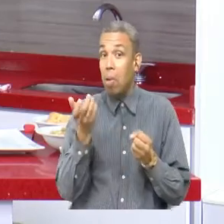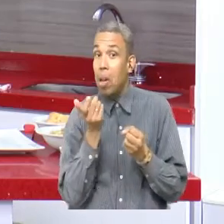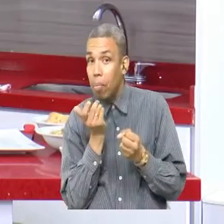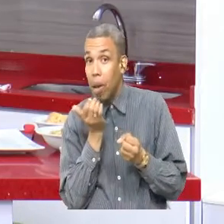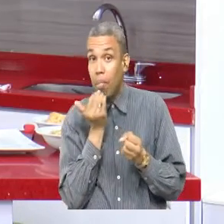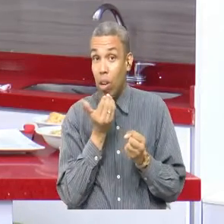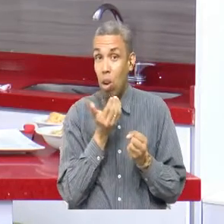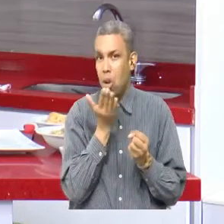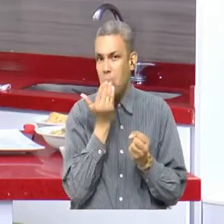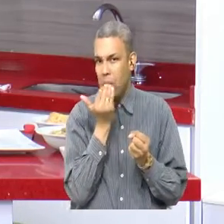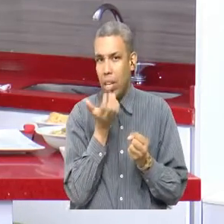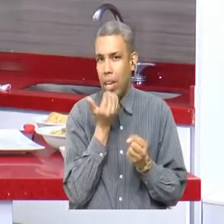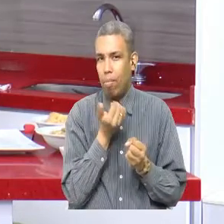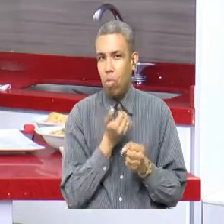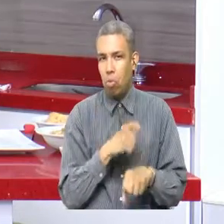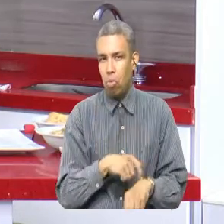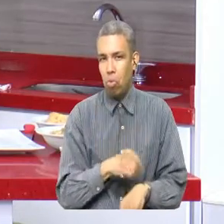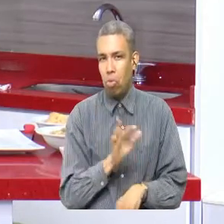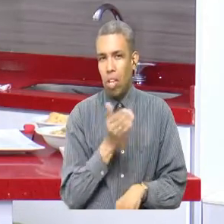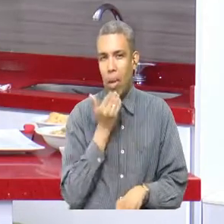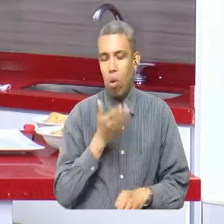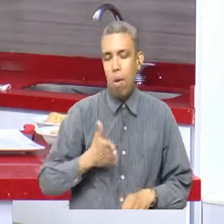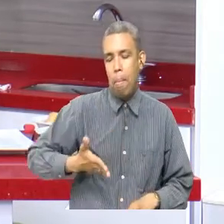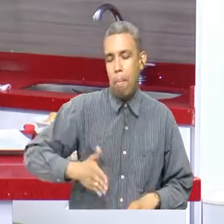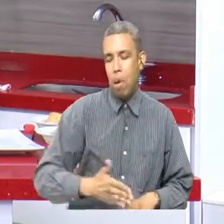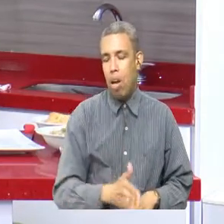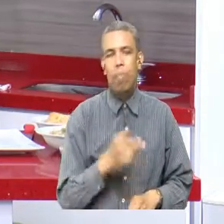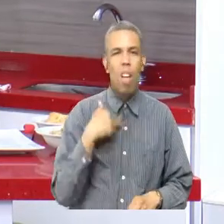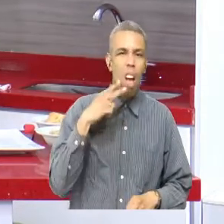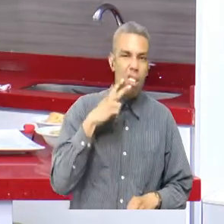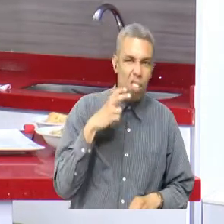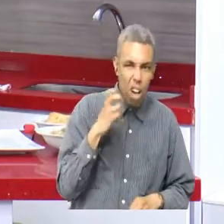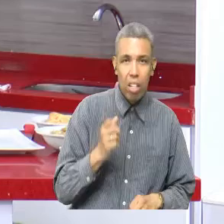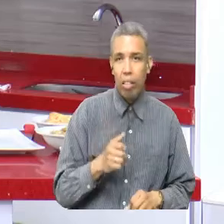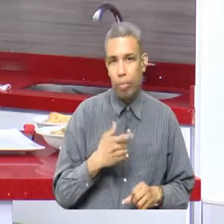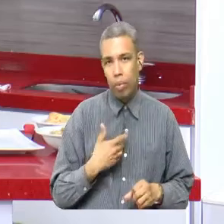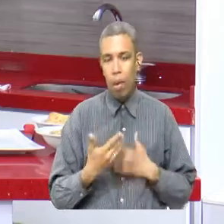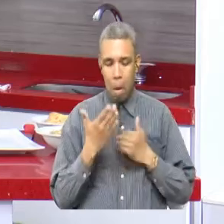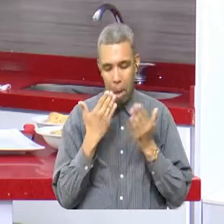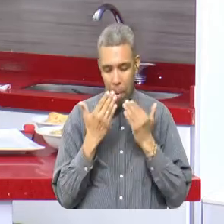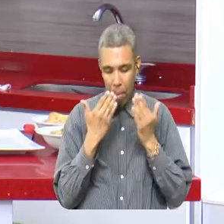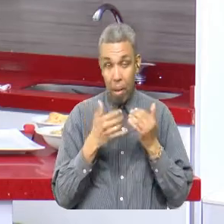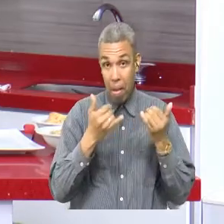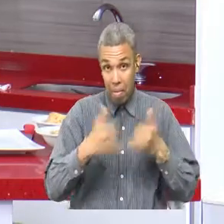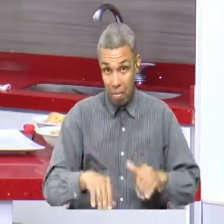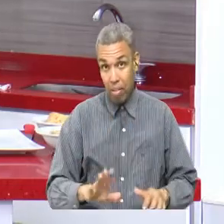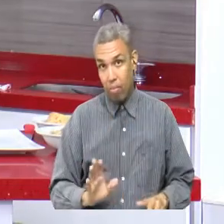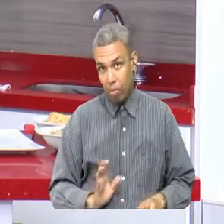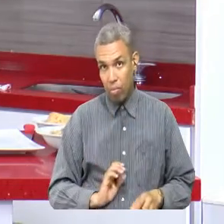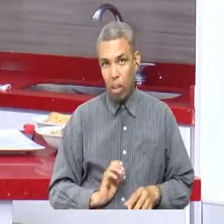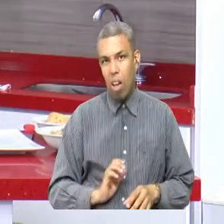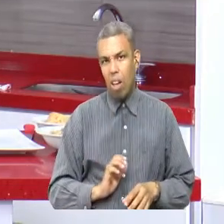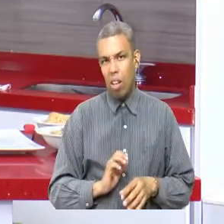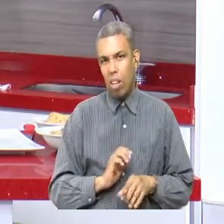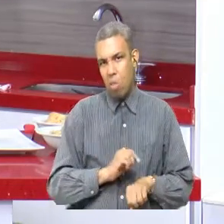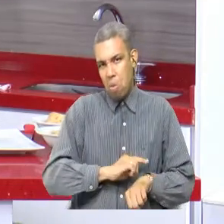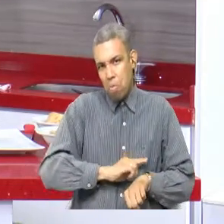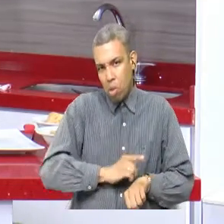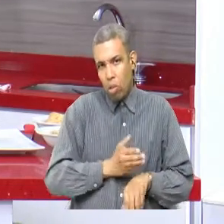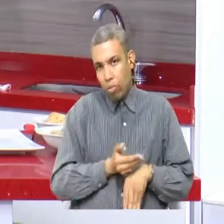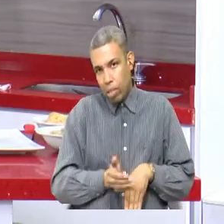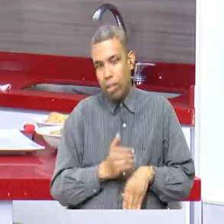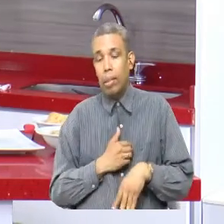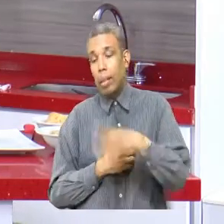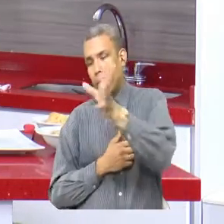limón. ¿Vio? Si comen carne blanca o carne roja, igual va bien con el ácido del limón. Es un postre para toda ocasión. Bueno, a ver, ya este ya